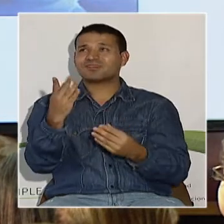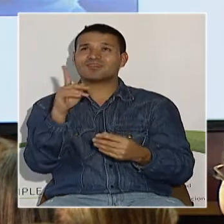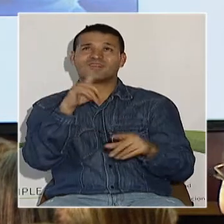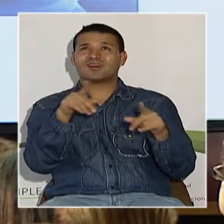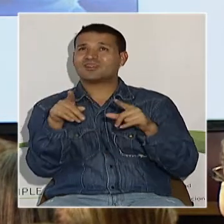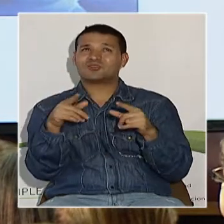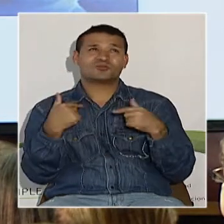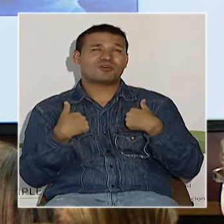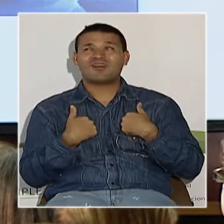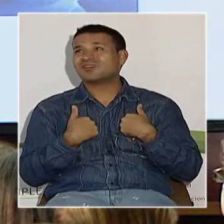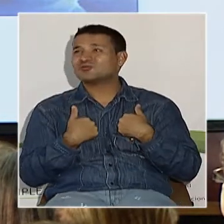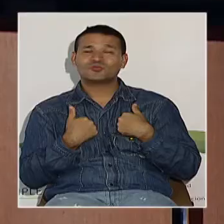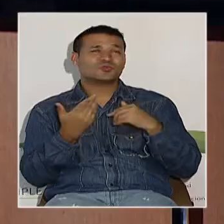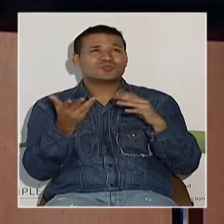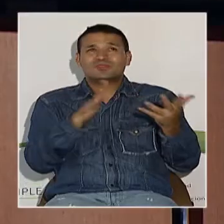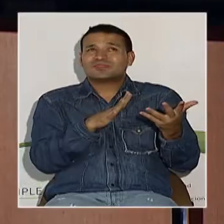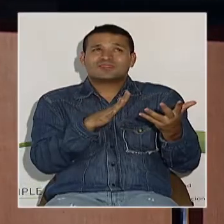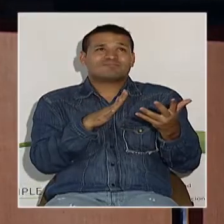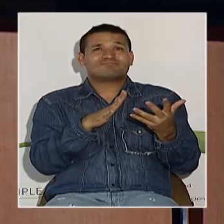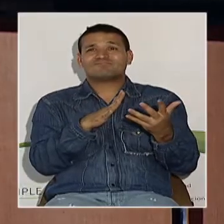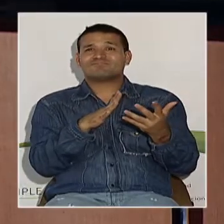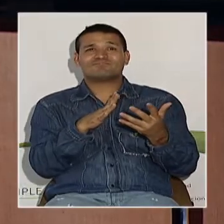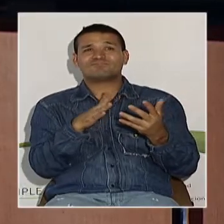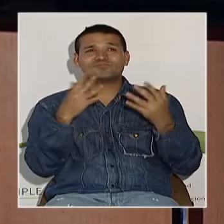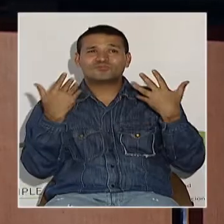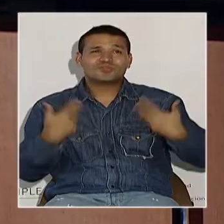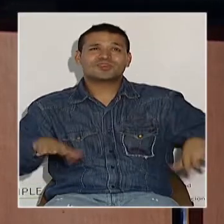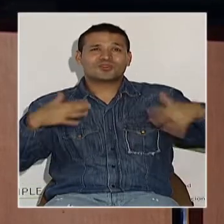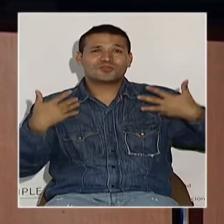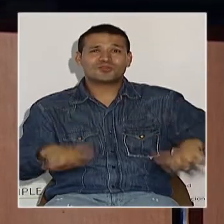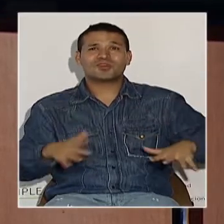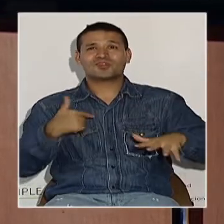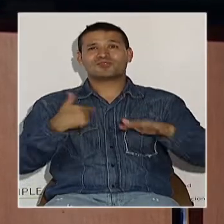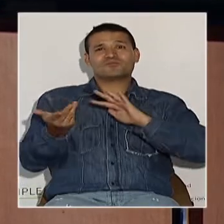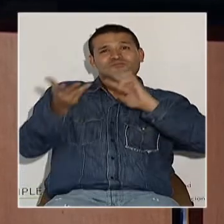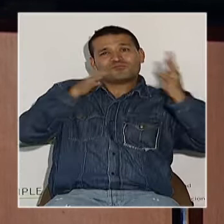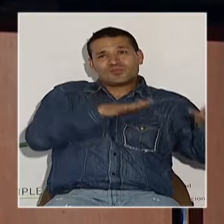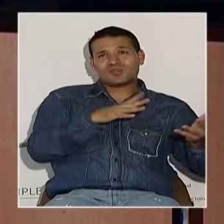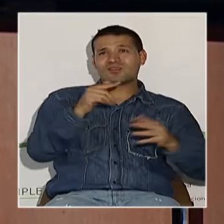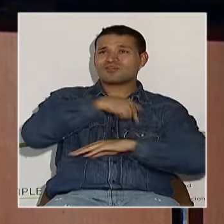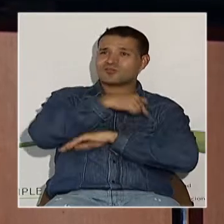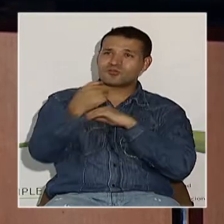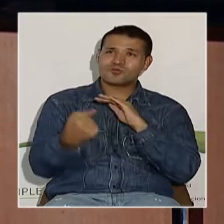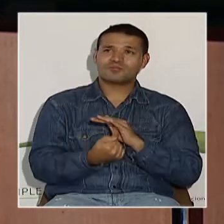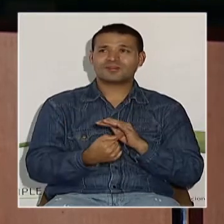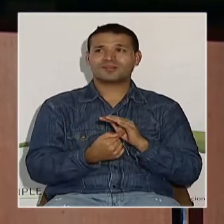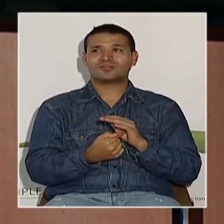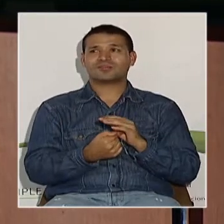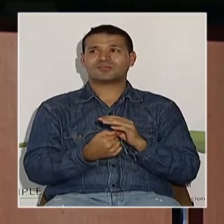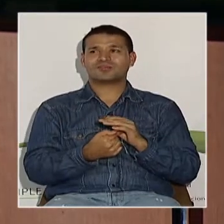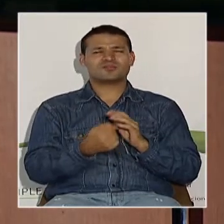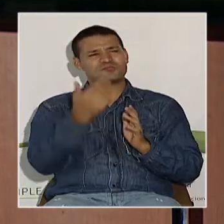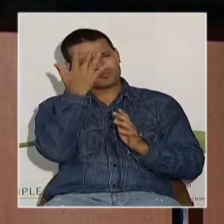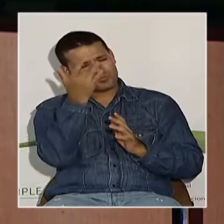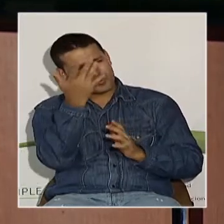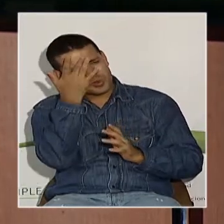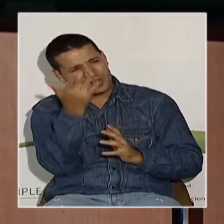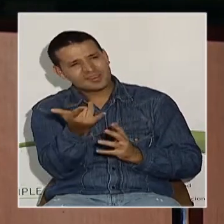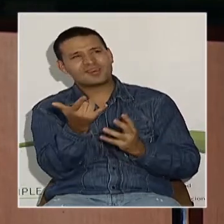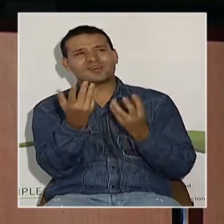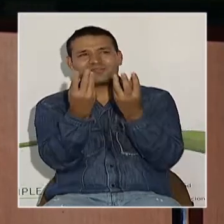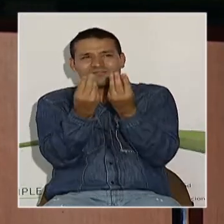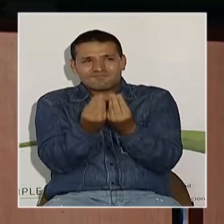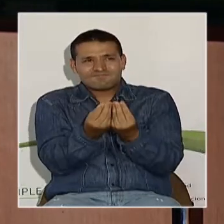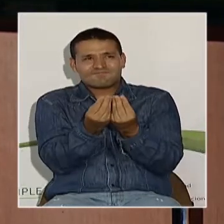quiero morir entero, doctor. Y eso implica sentarse, ¿qué es para vos eso? ¿Por qué? Y hay